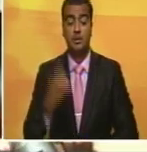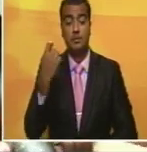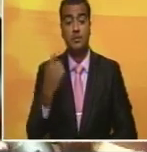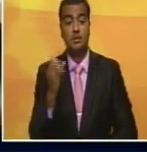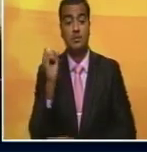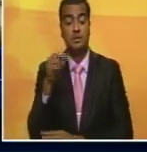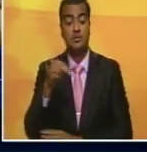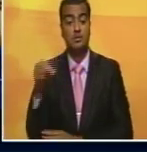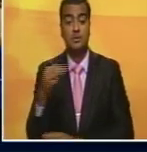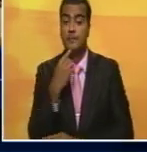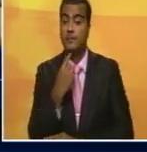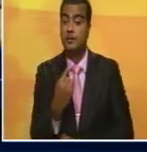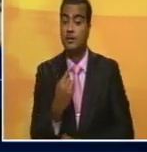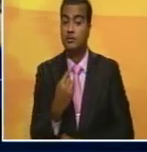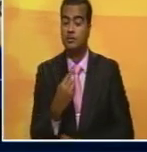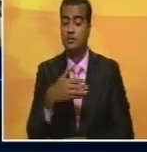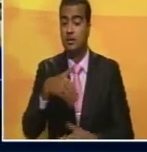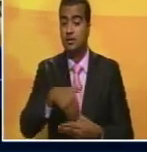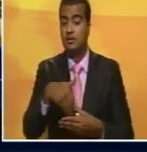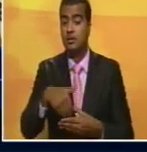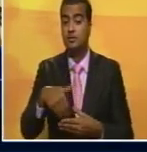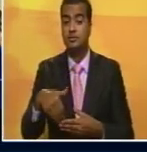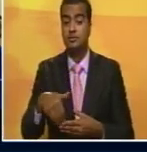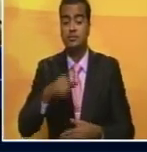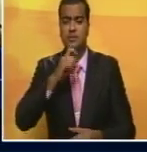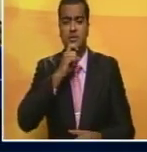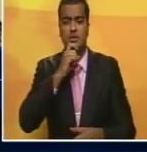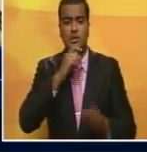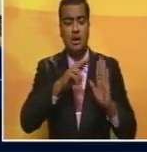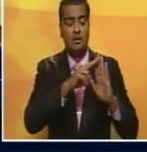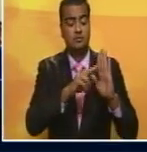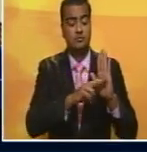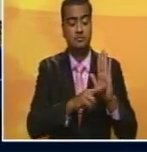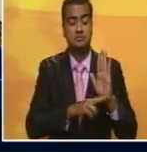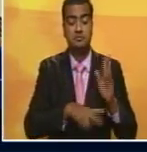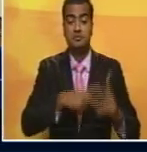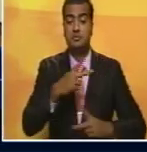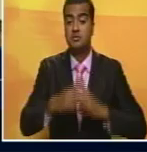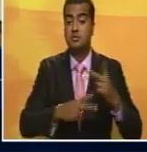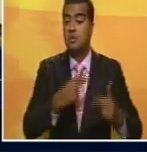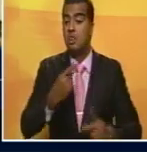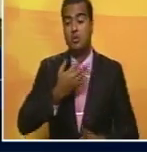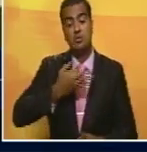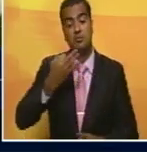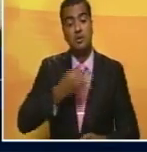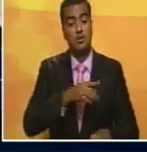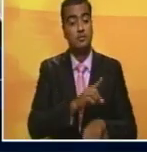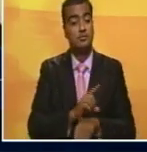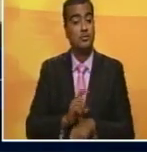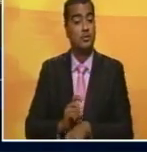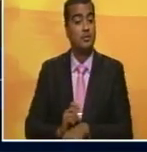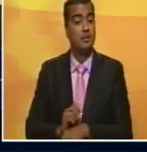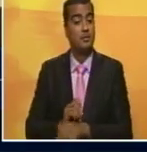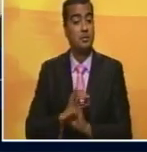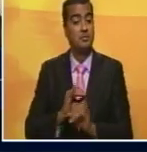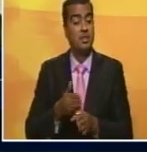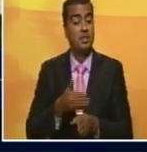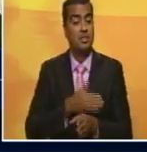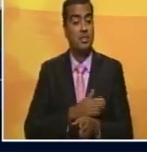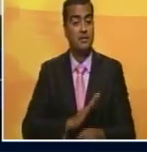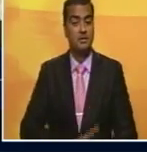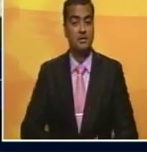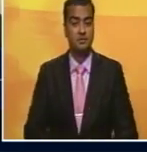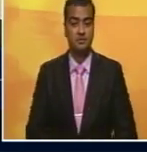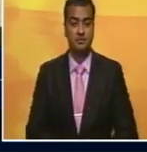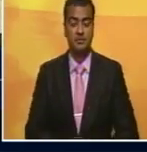Asamblea Nacional destacó que el ente electoral dificulta las normas del proceso por no cumplir con los lapsos previamente establecidos. Afirmó